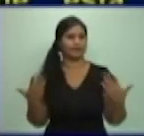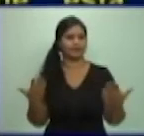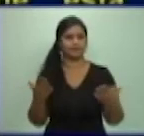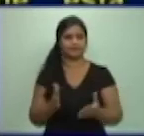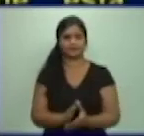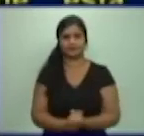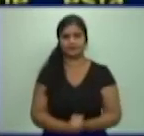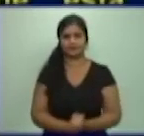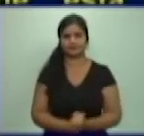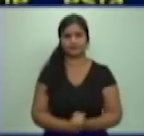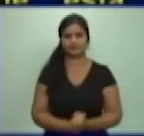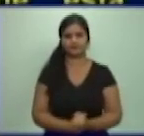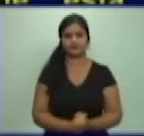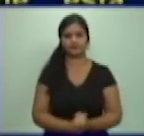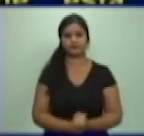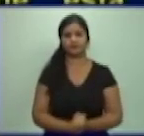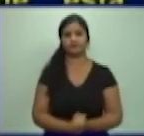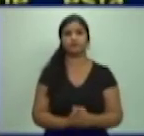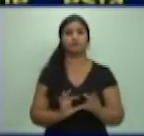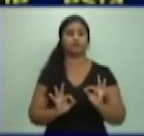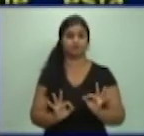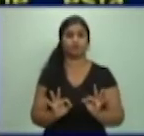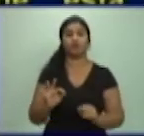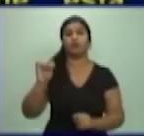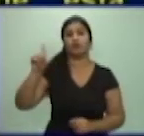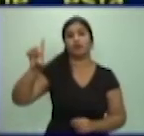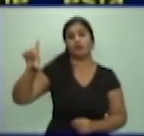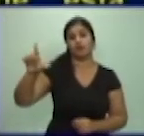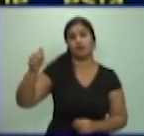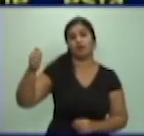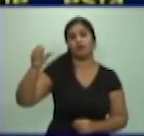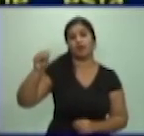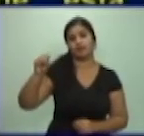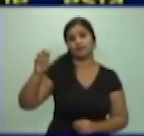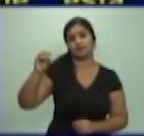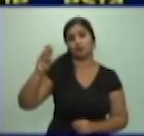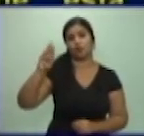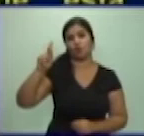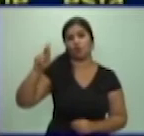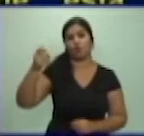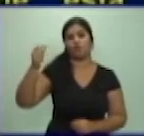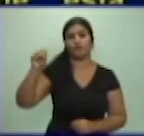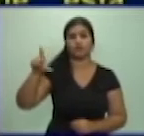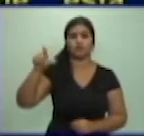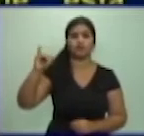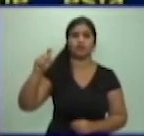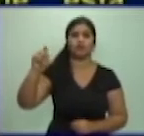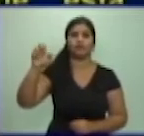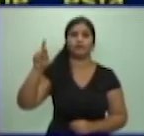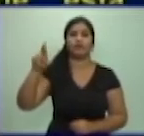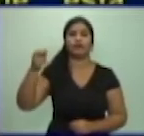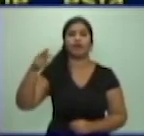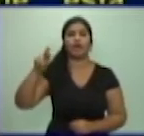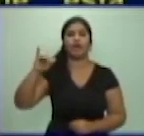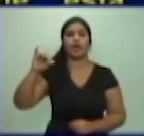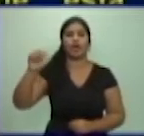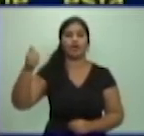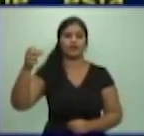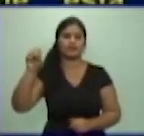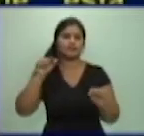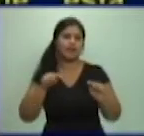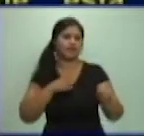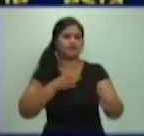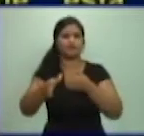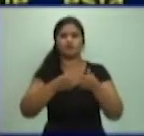Efectivamente, las obras literarias. ¿Y qué función está realizando? Bueno, está realizando